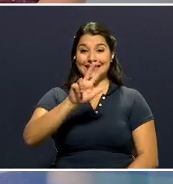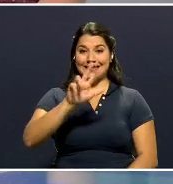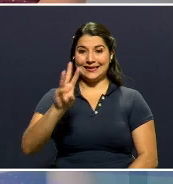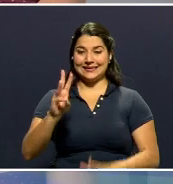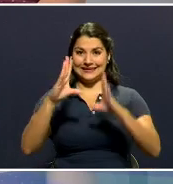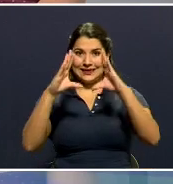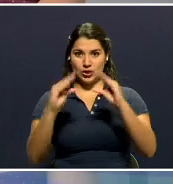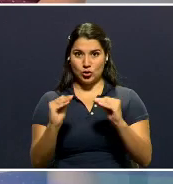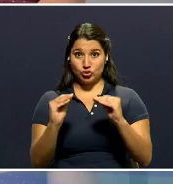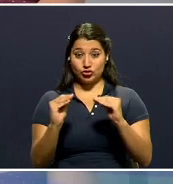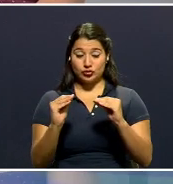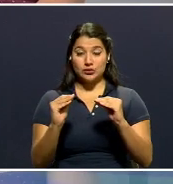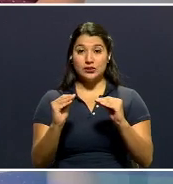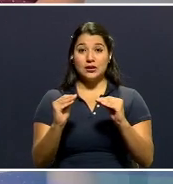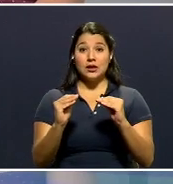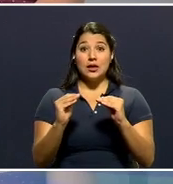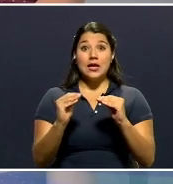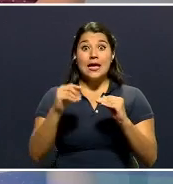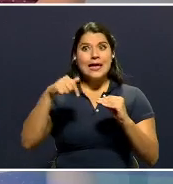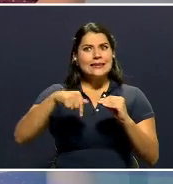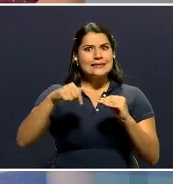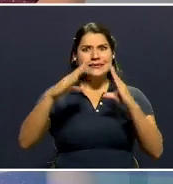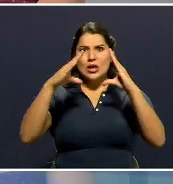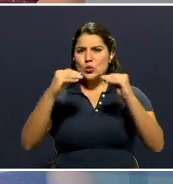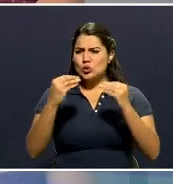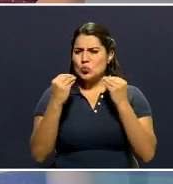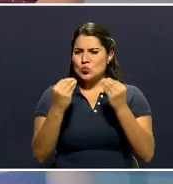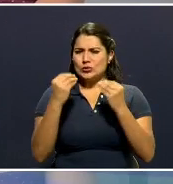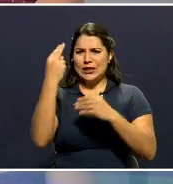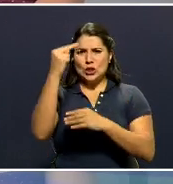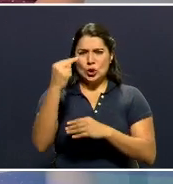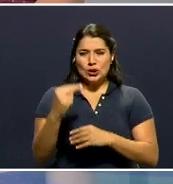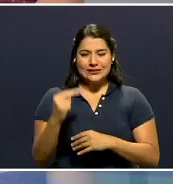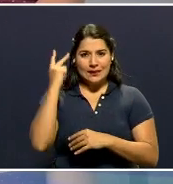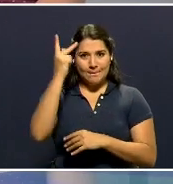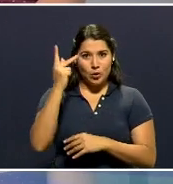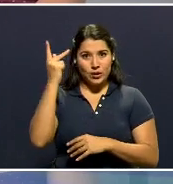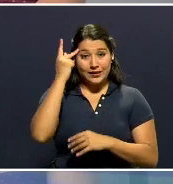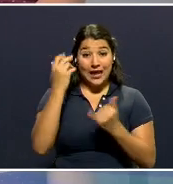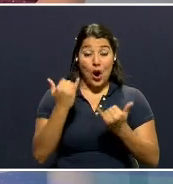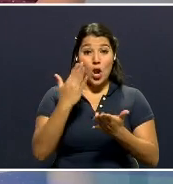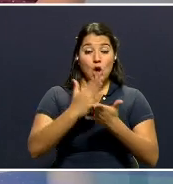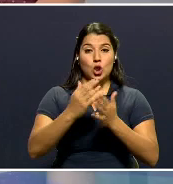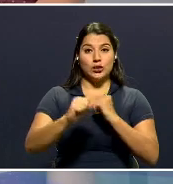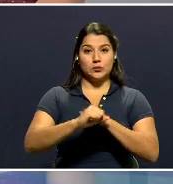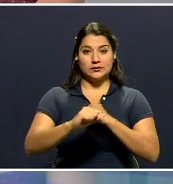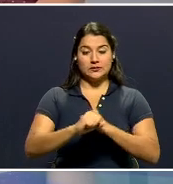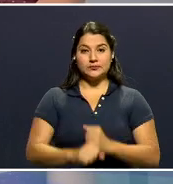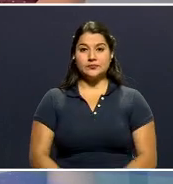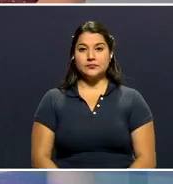de la noche, de esta noche tan agitada política y noticiosamente, vamos a un corte comercial.